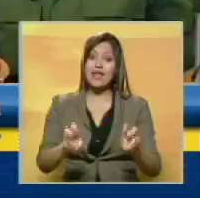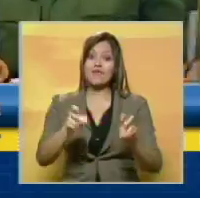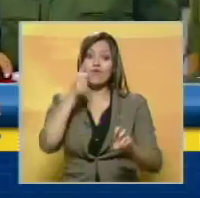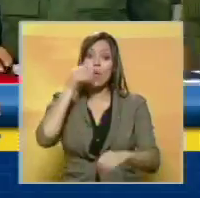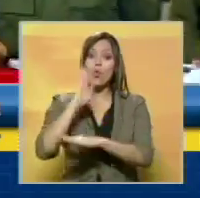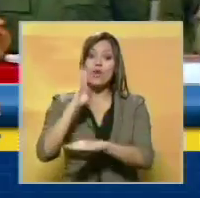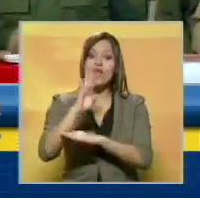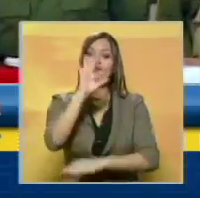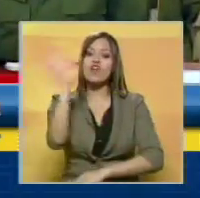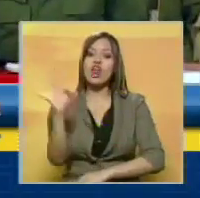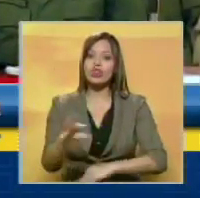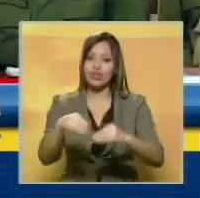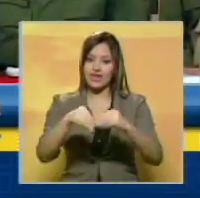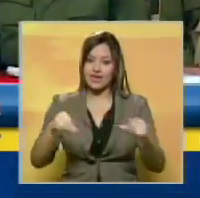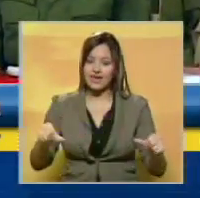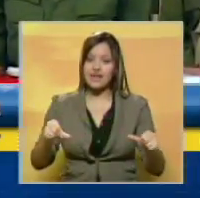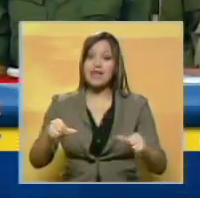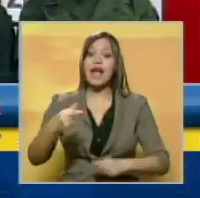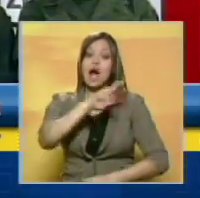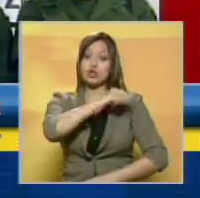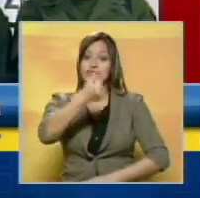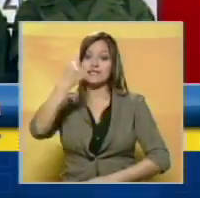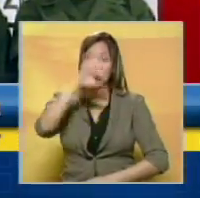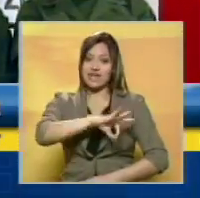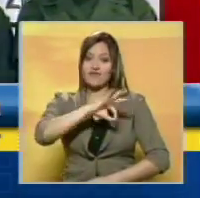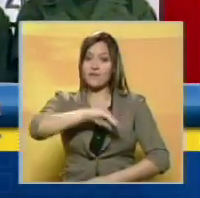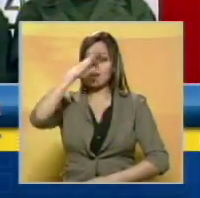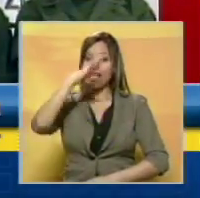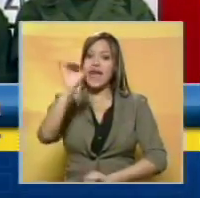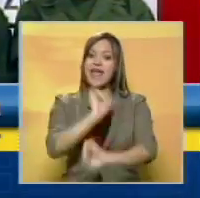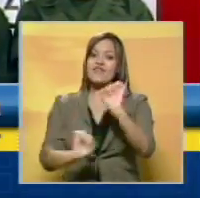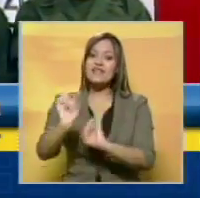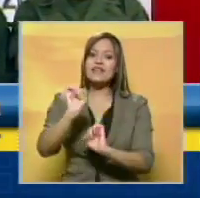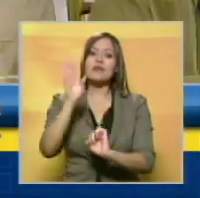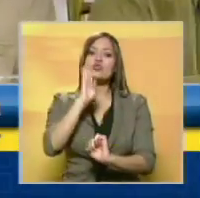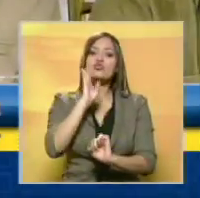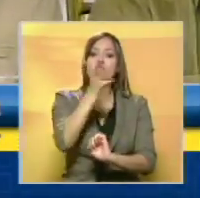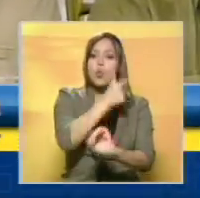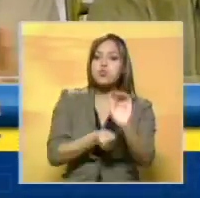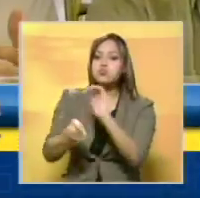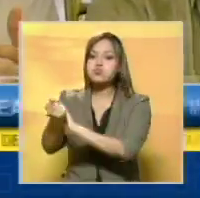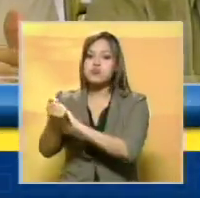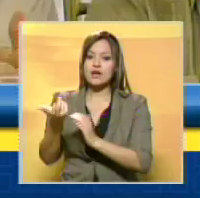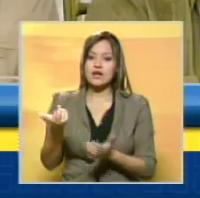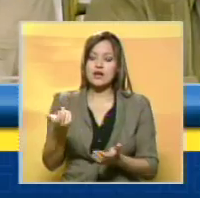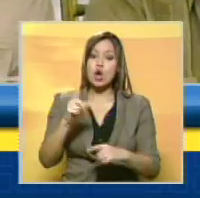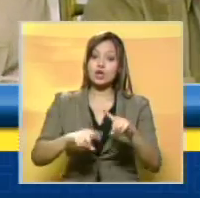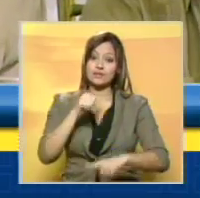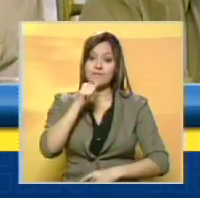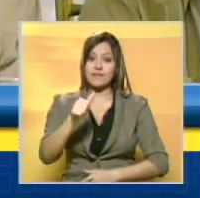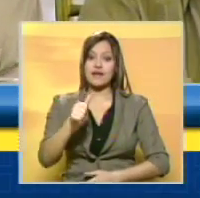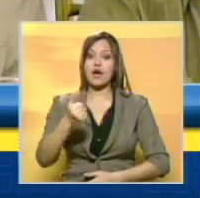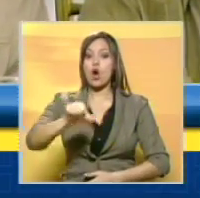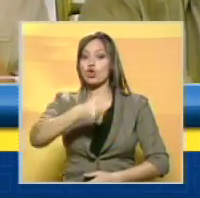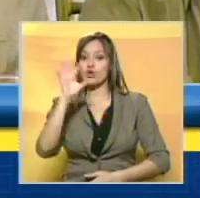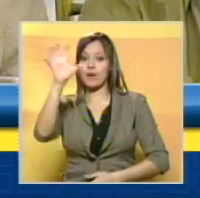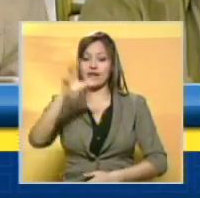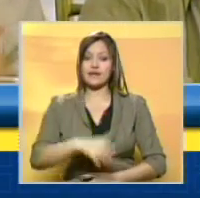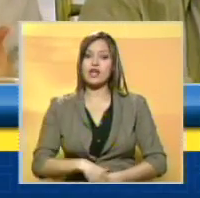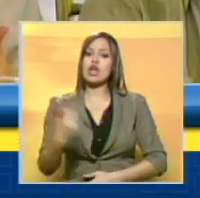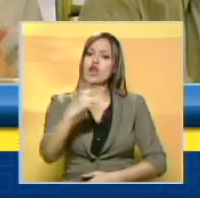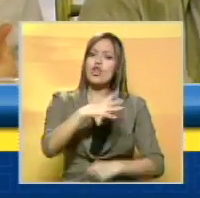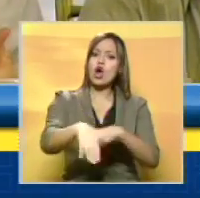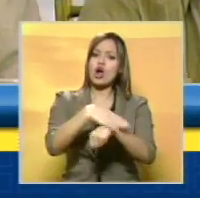Fronterizo. Autoridades civiles y militares dictan medidas para evitar el contrabando. Ambos gobiernos, ambos ejércitos,